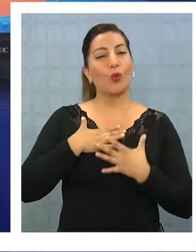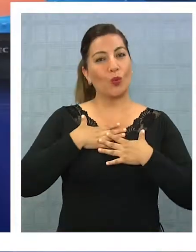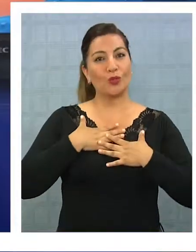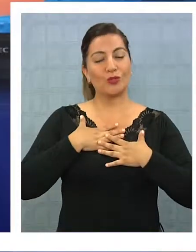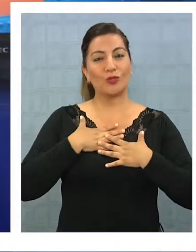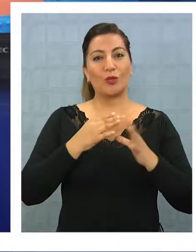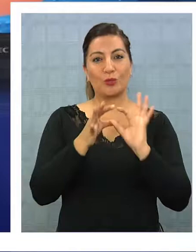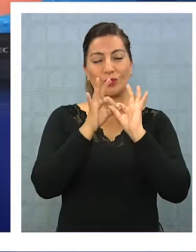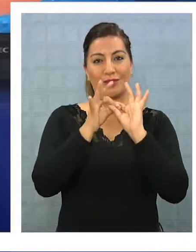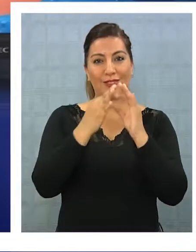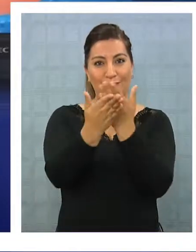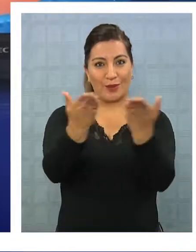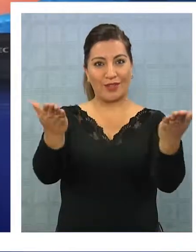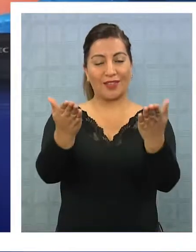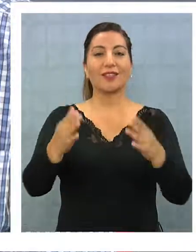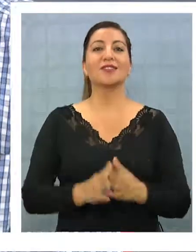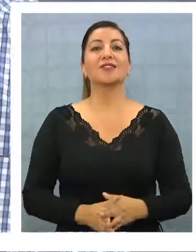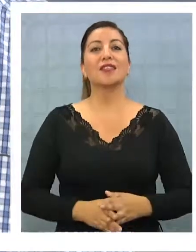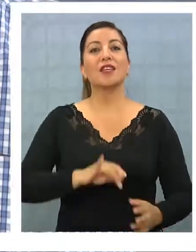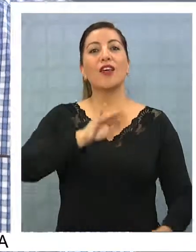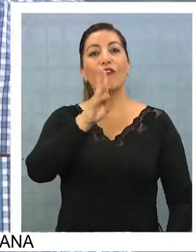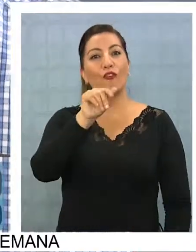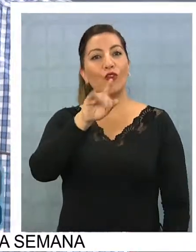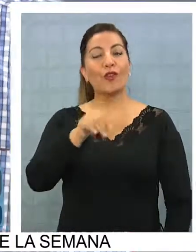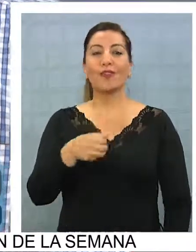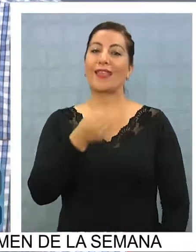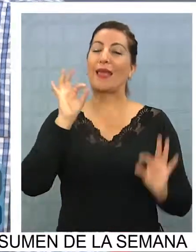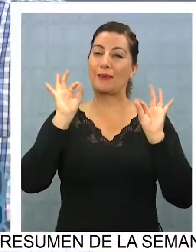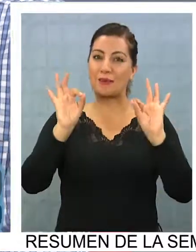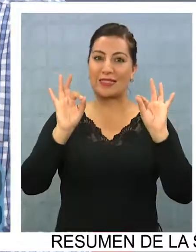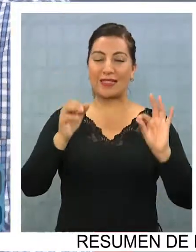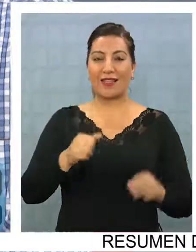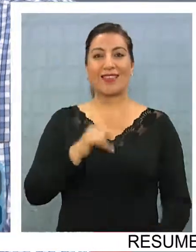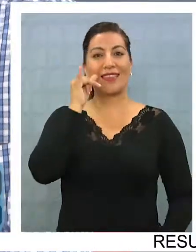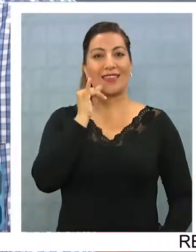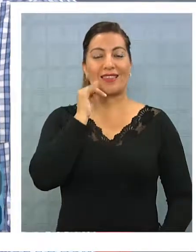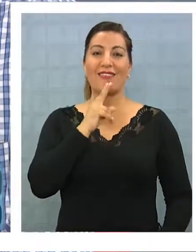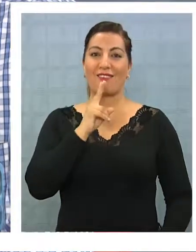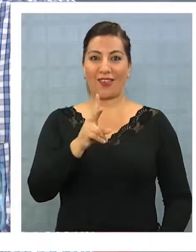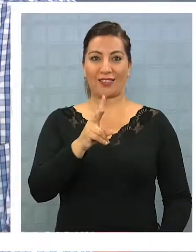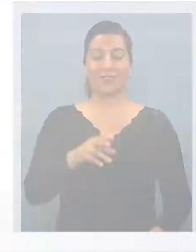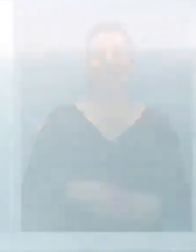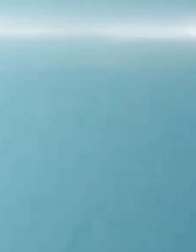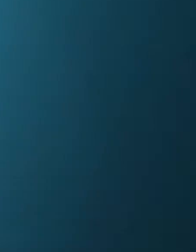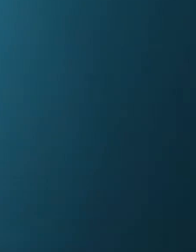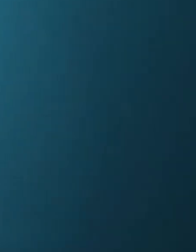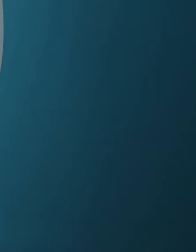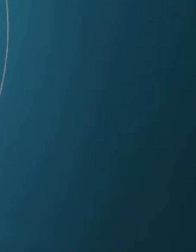Muy bien, muchas gracias a ustedes. José Joaquín Brunner en este especial de prensa en Iquique Televisión.